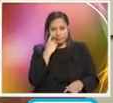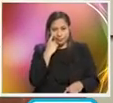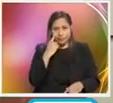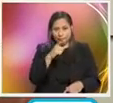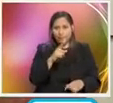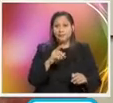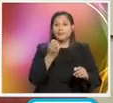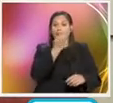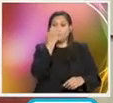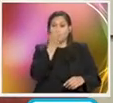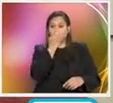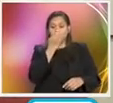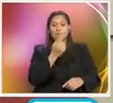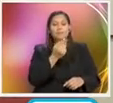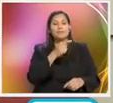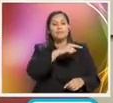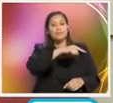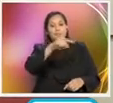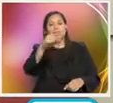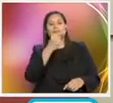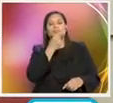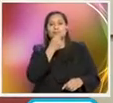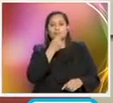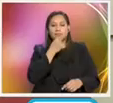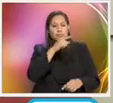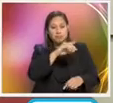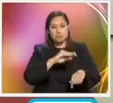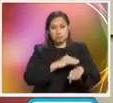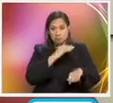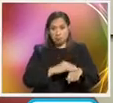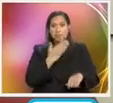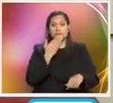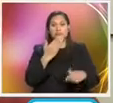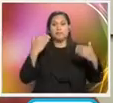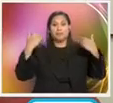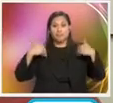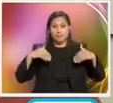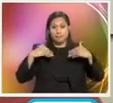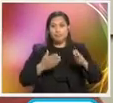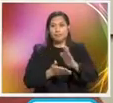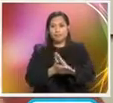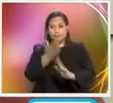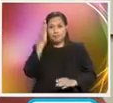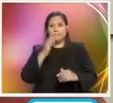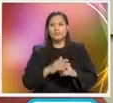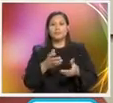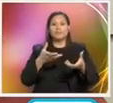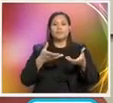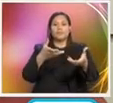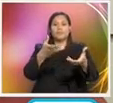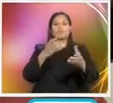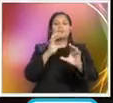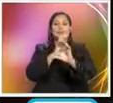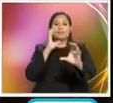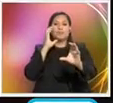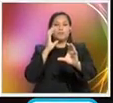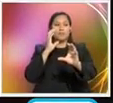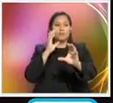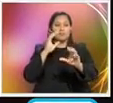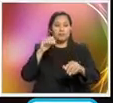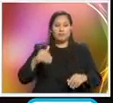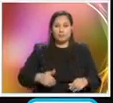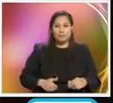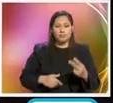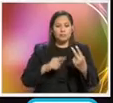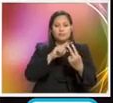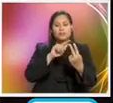en una escuela mandan a unos niños por buen aprovechamiento a un paseo y resulta que el camión tiene un accidente y se mueren 2 niños y